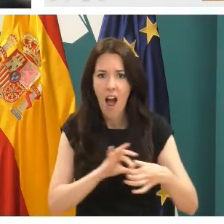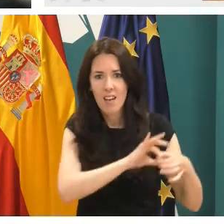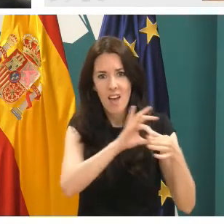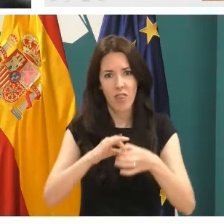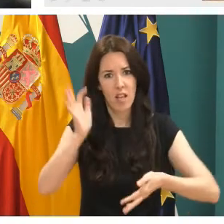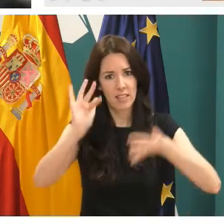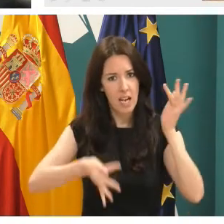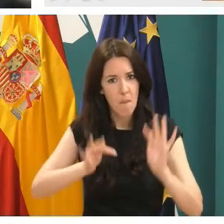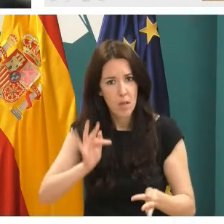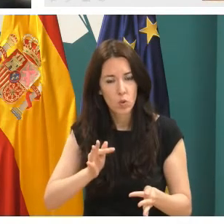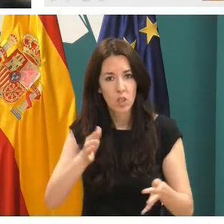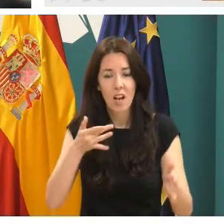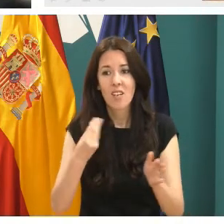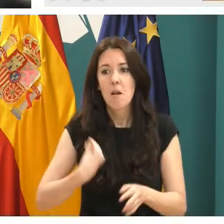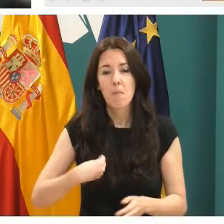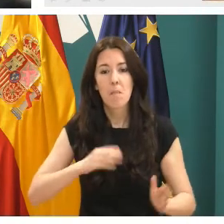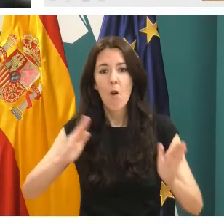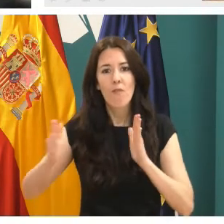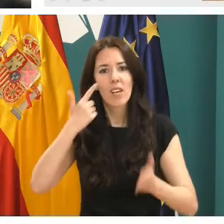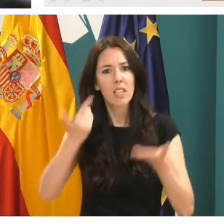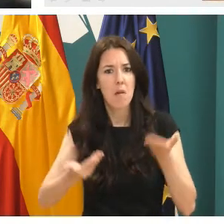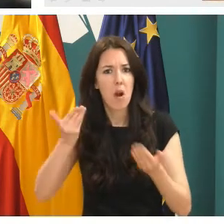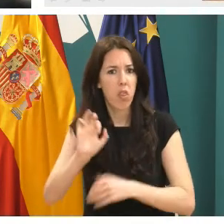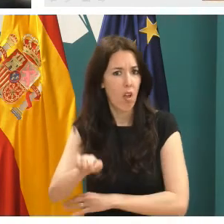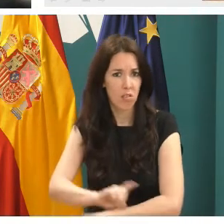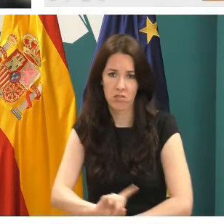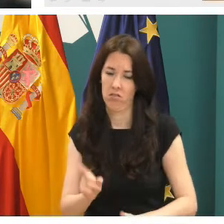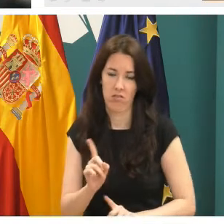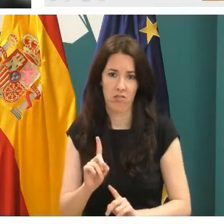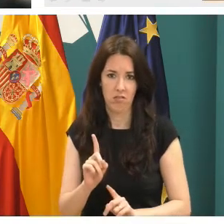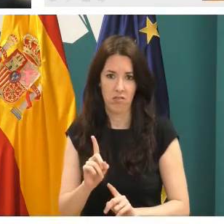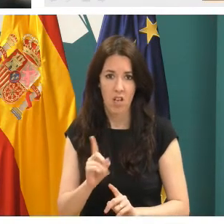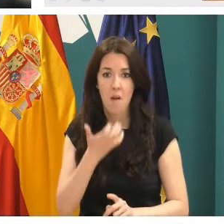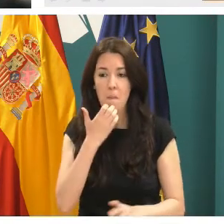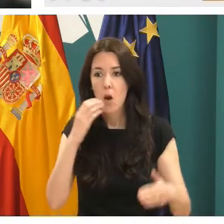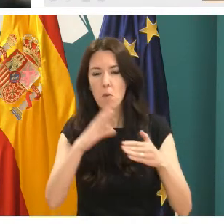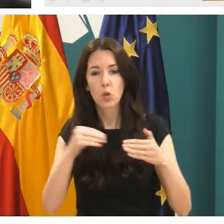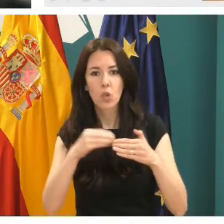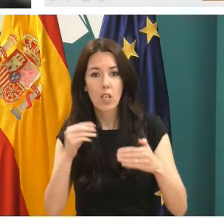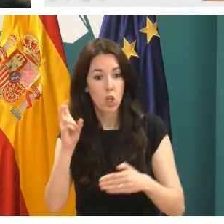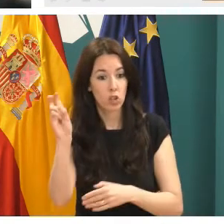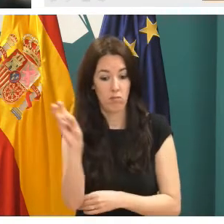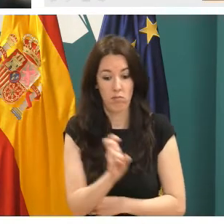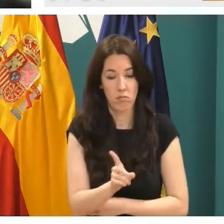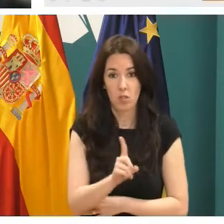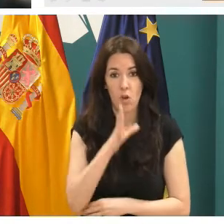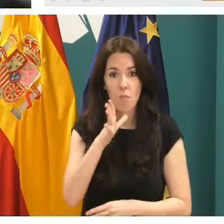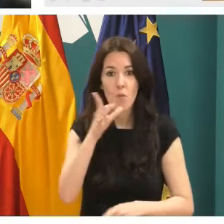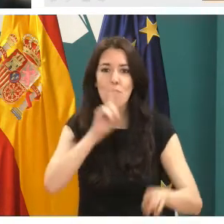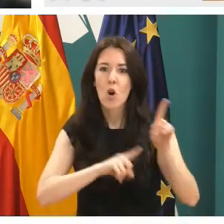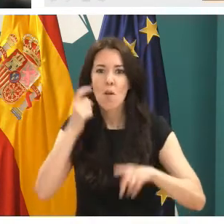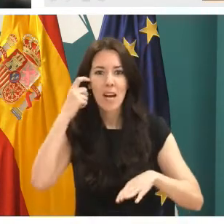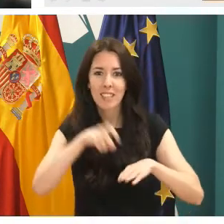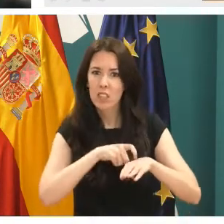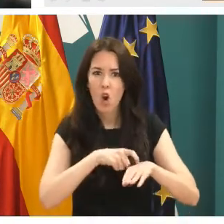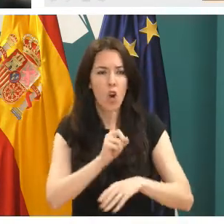terapéutica y no descuidar la fase de evaluación. El hecho de que sean pacientes que no vengan a la consulta por problemas psicológicos